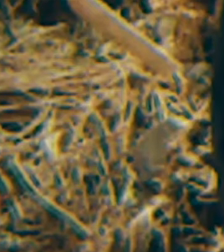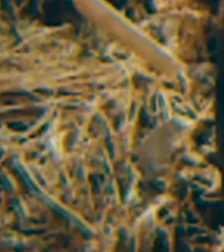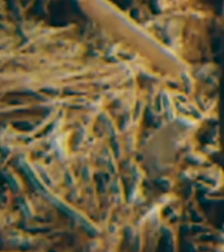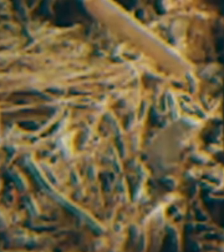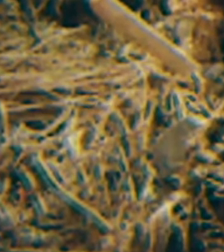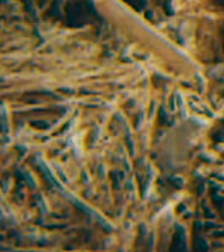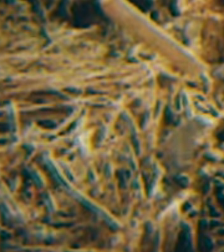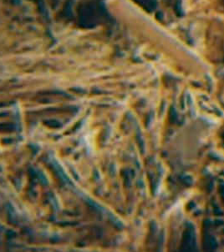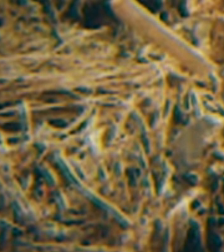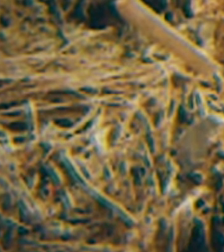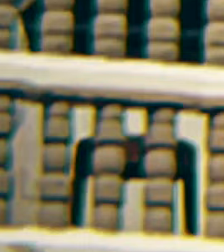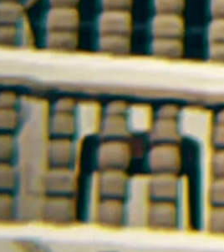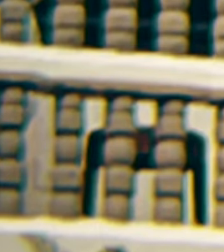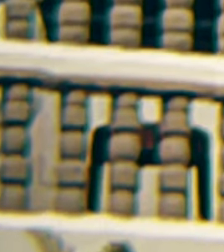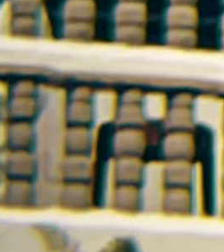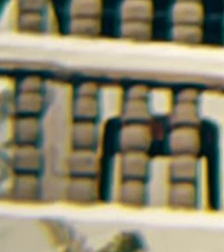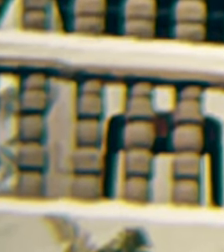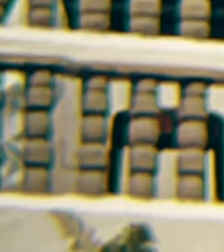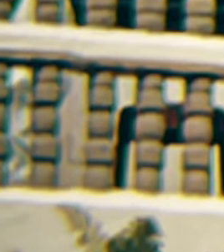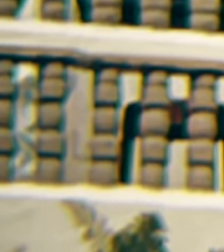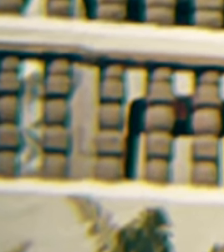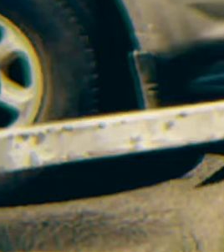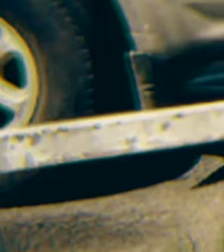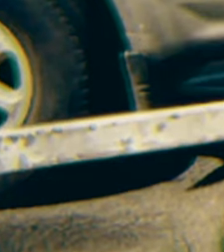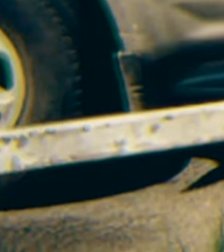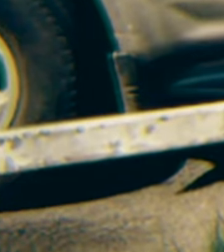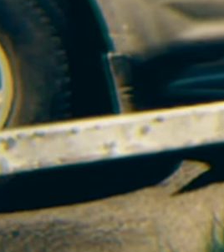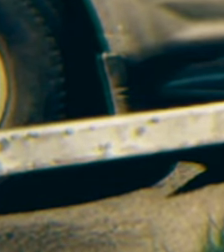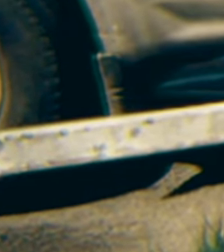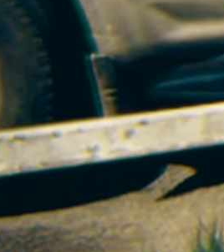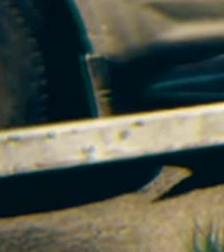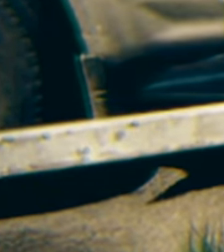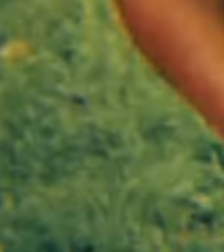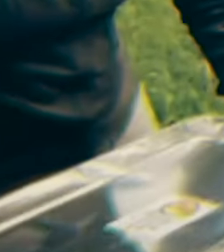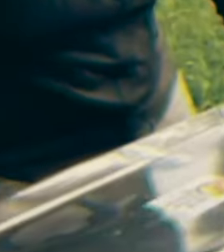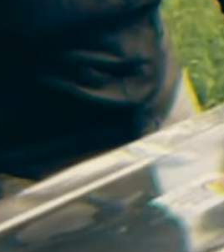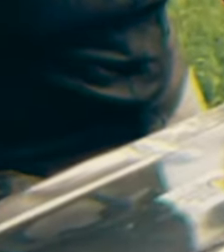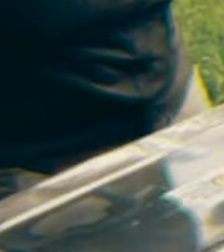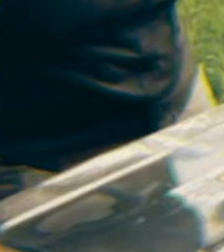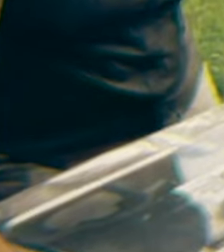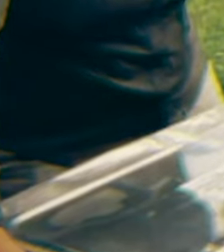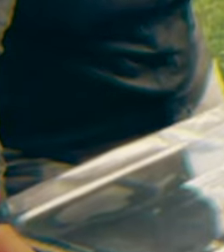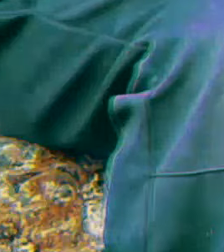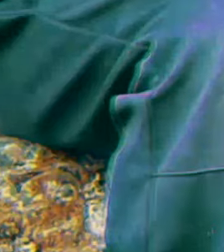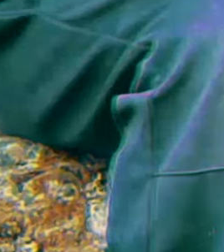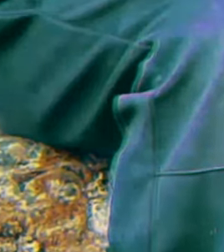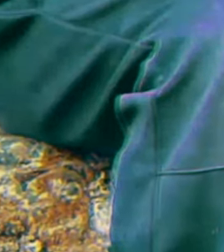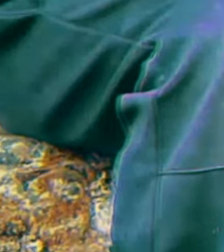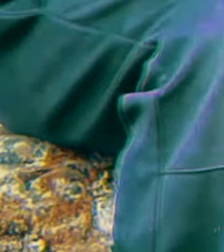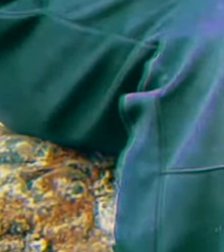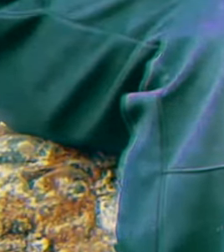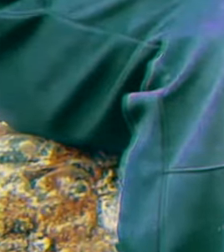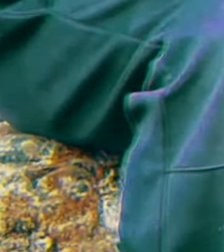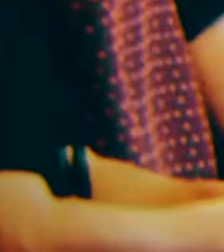Sale el charco y sacarle el machete. Humilde del campo como tambaje. Y sudando fue que me hice el billete. Así es que se lleva el pan a la mesa. Gracias a mi mae que